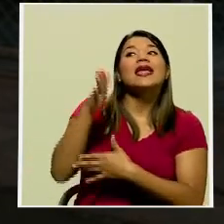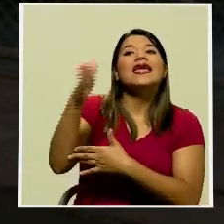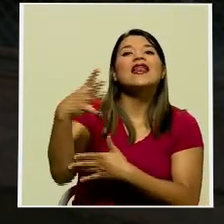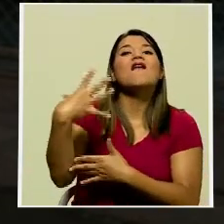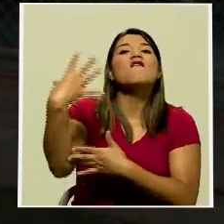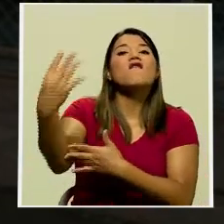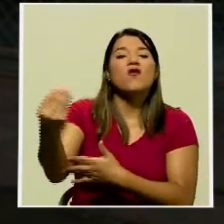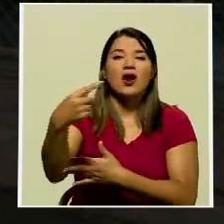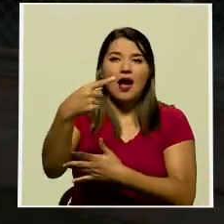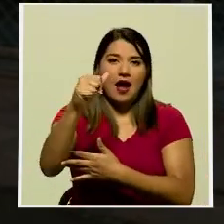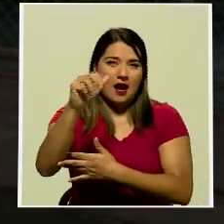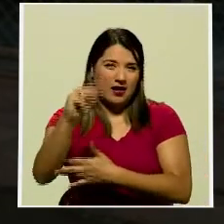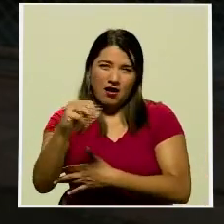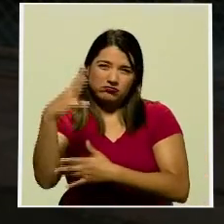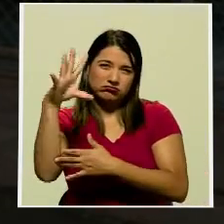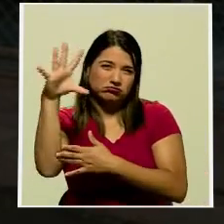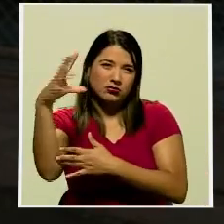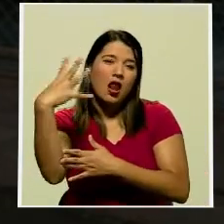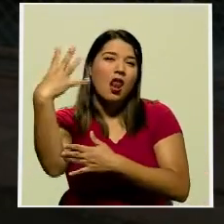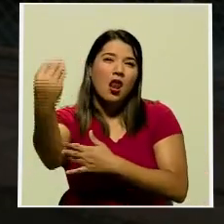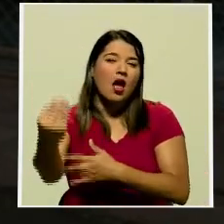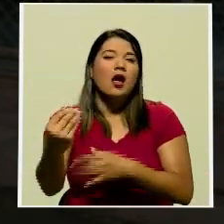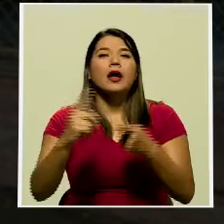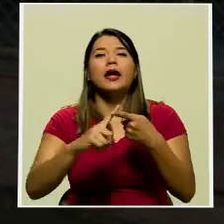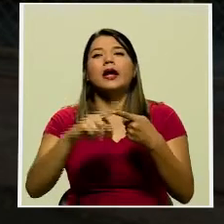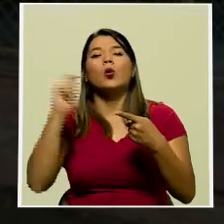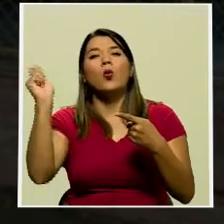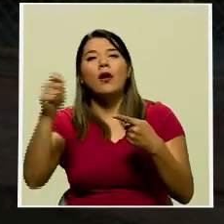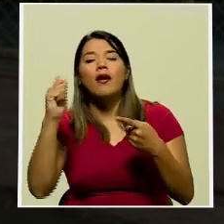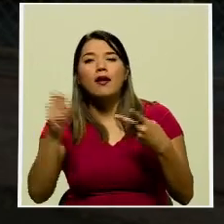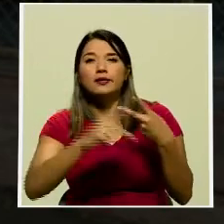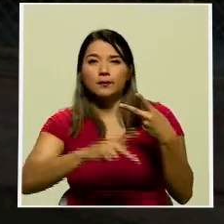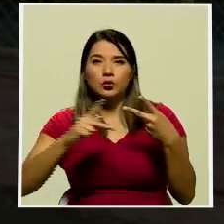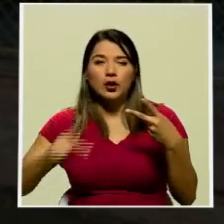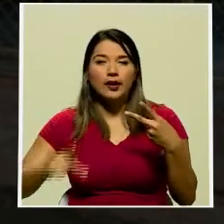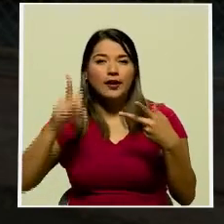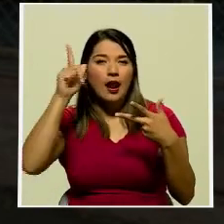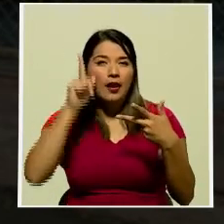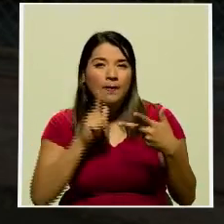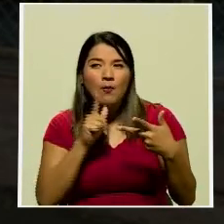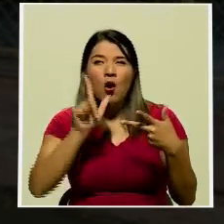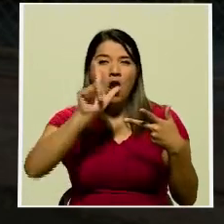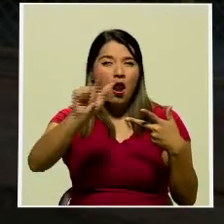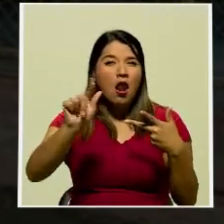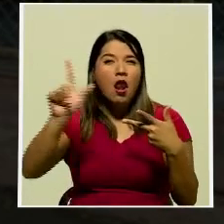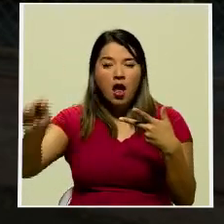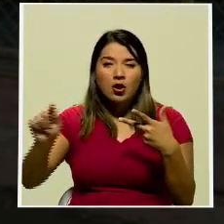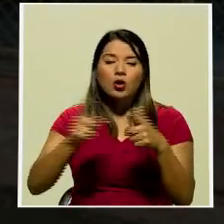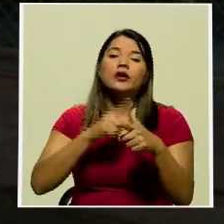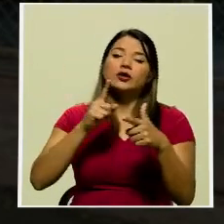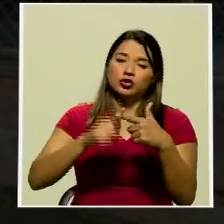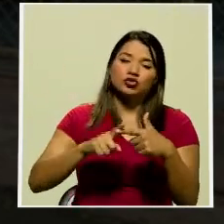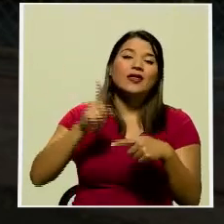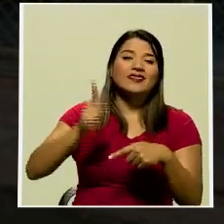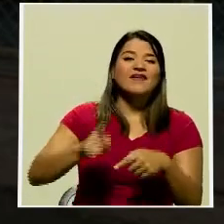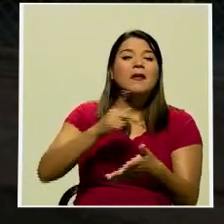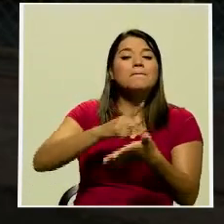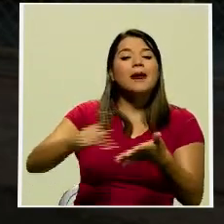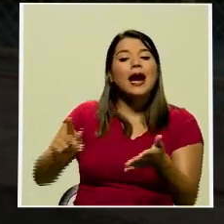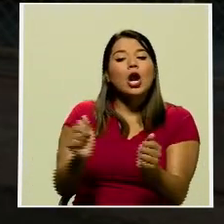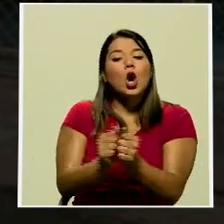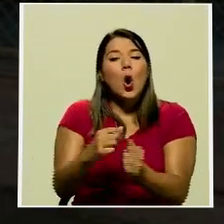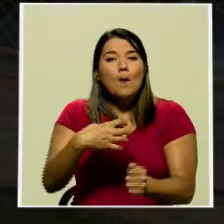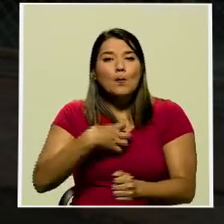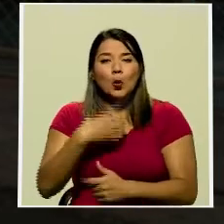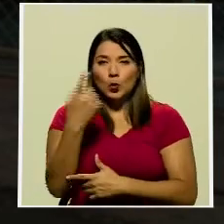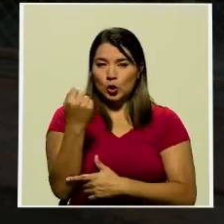área metropolitana y que los procuradores deben entonces pagar de su propio dinero los viáticos. Como veíamos en la